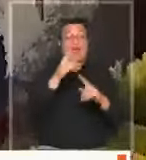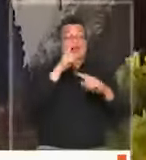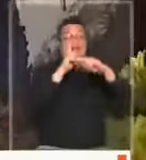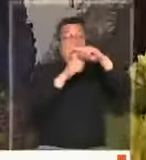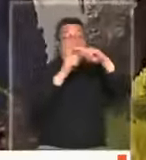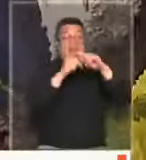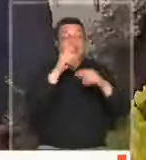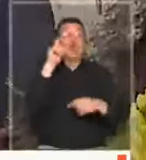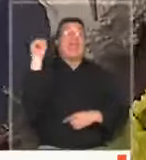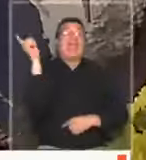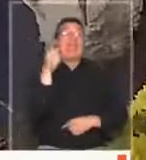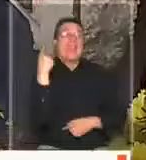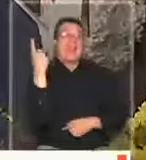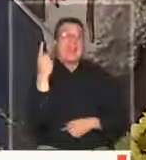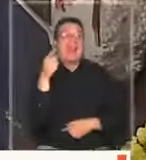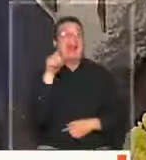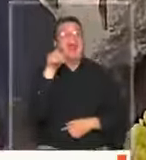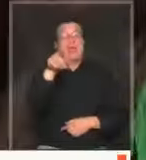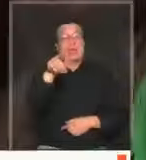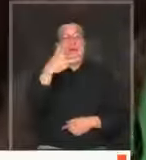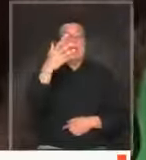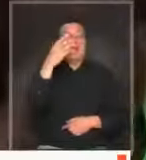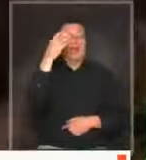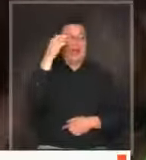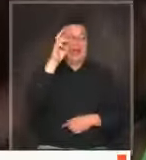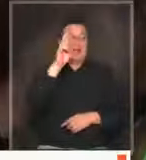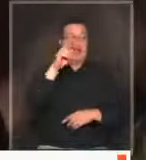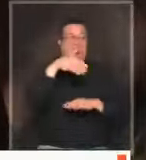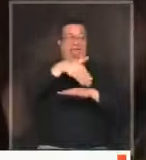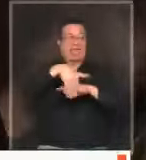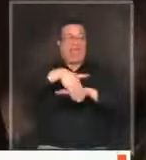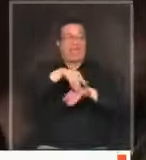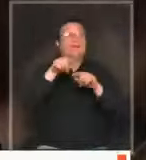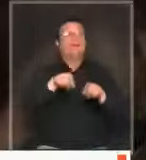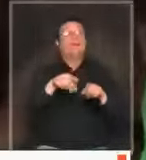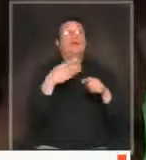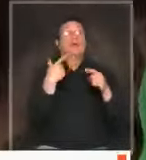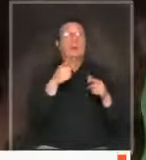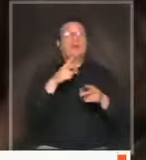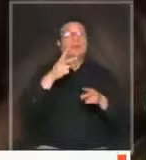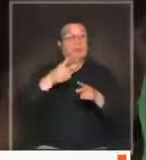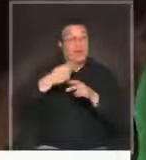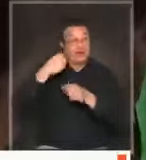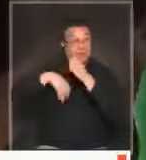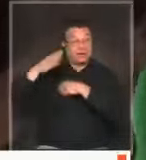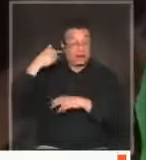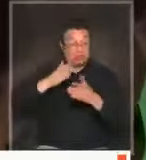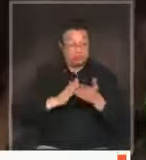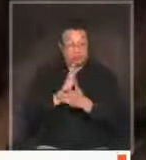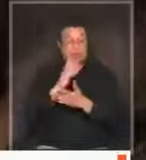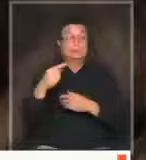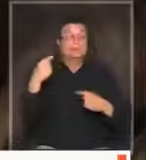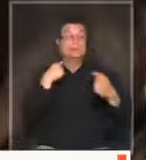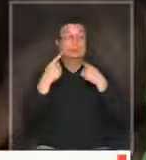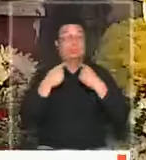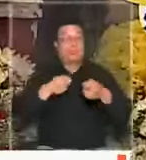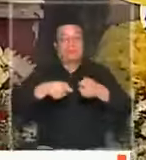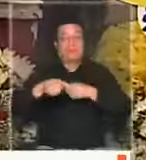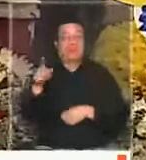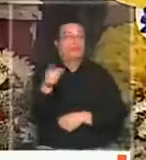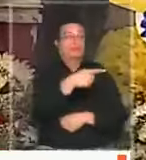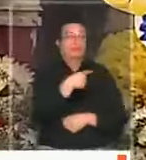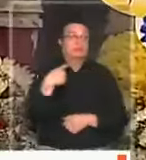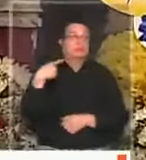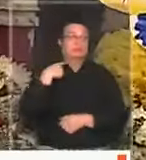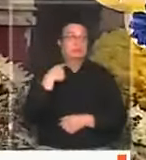Avenida Recoleta y asegura que desde agosto del año pasado, mes en que iniciaron las reparaciones, afectaron a los vendedores del sector. ¿Por